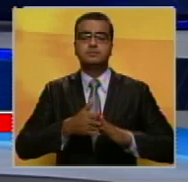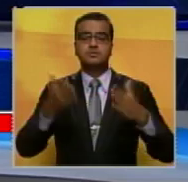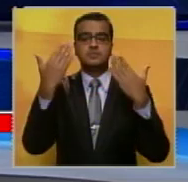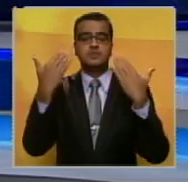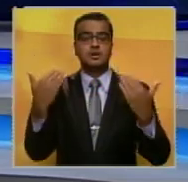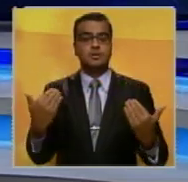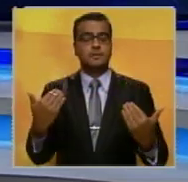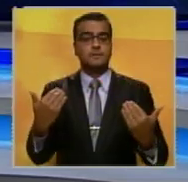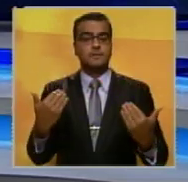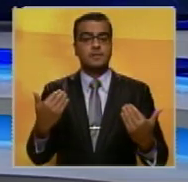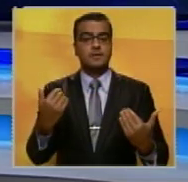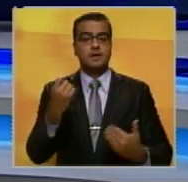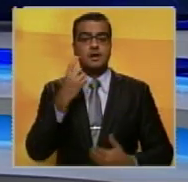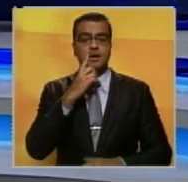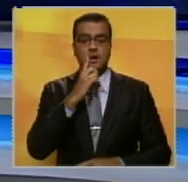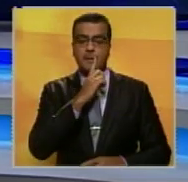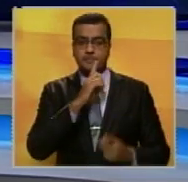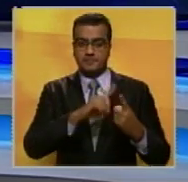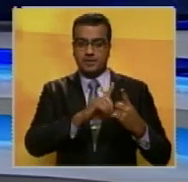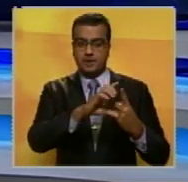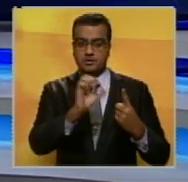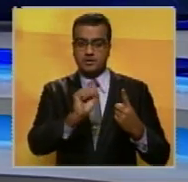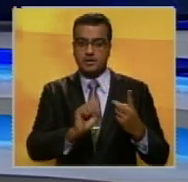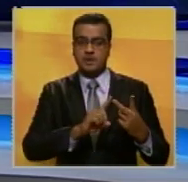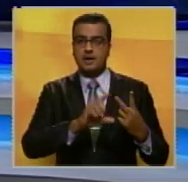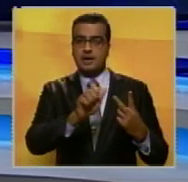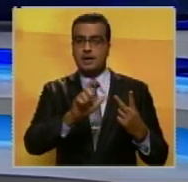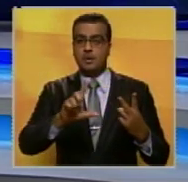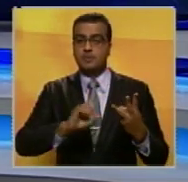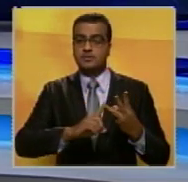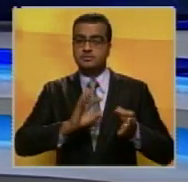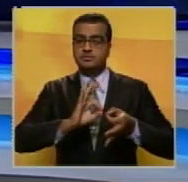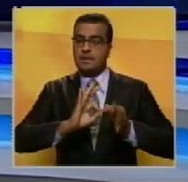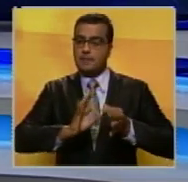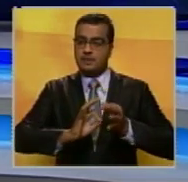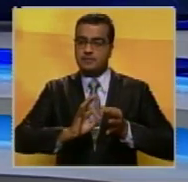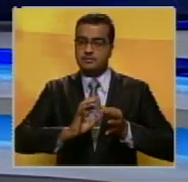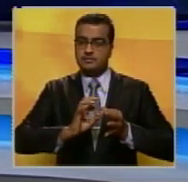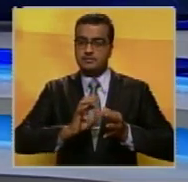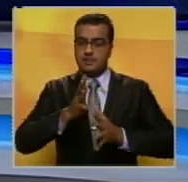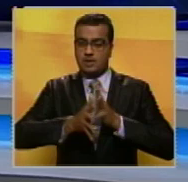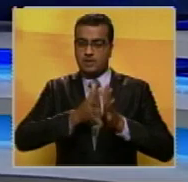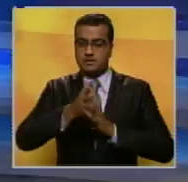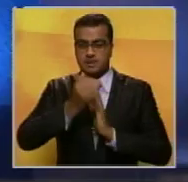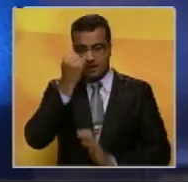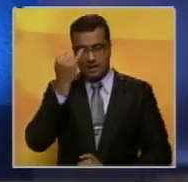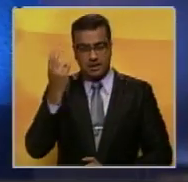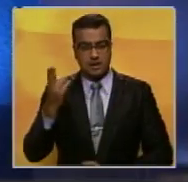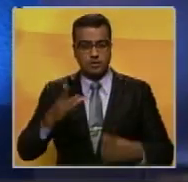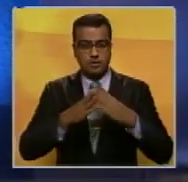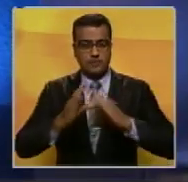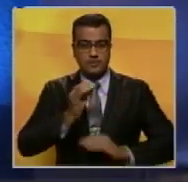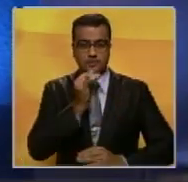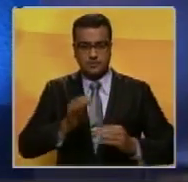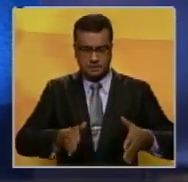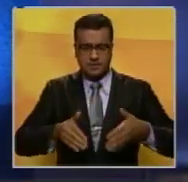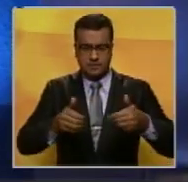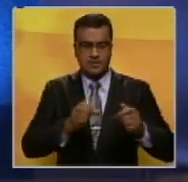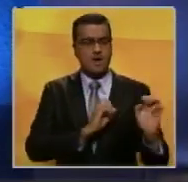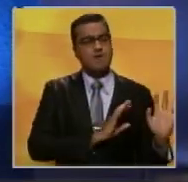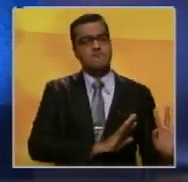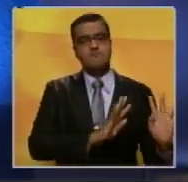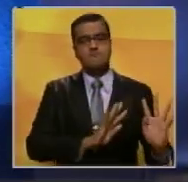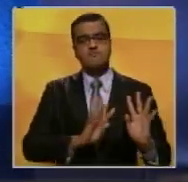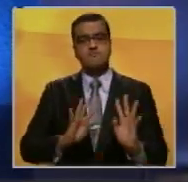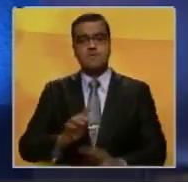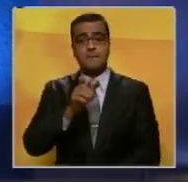la narración de las noticias les acompañamos Carolina Zurbarán y Ángel López con lo más destacado hasta ahora. Comenzamos. La movilización de las personas de